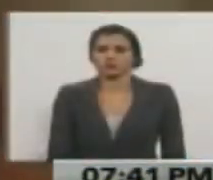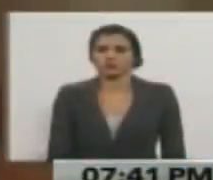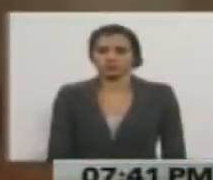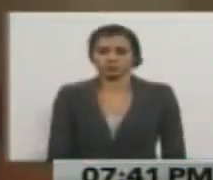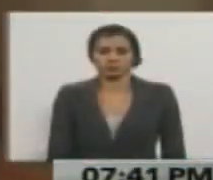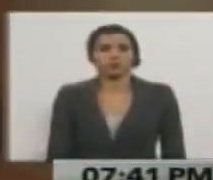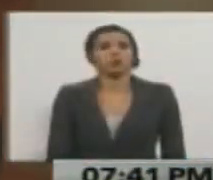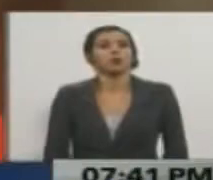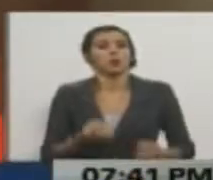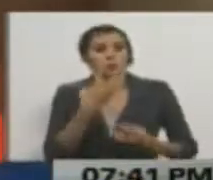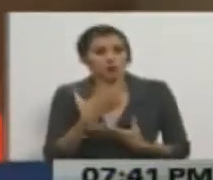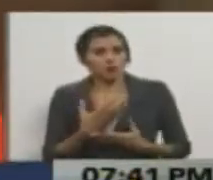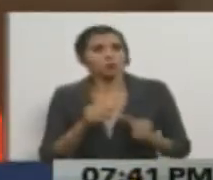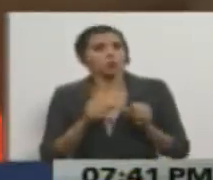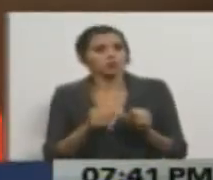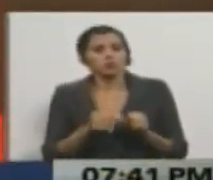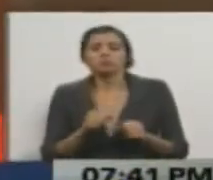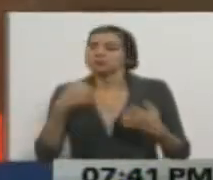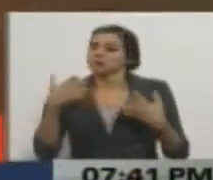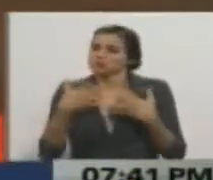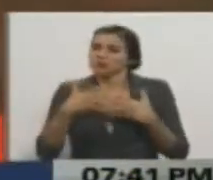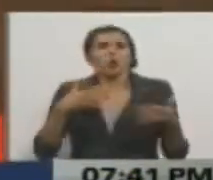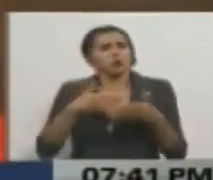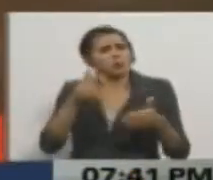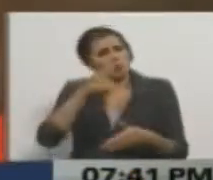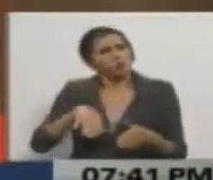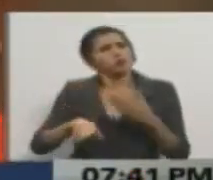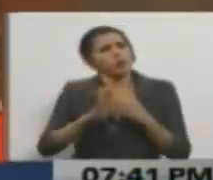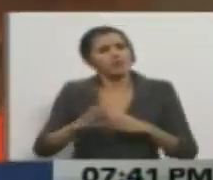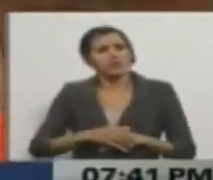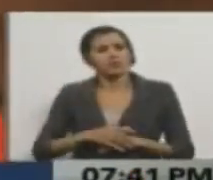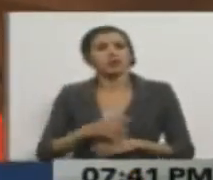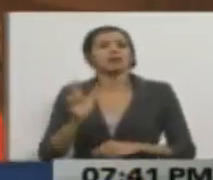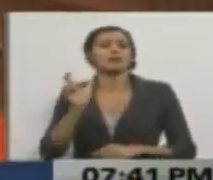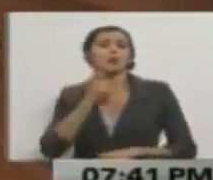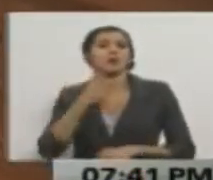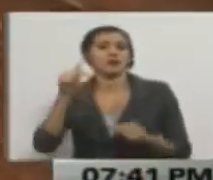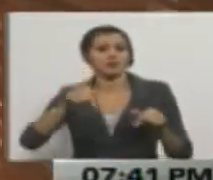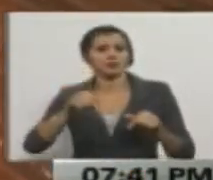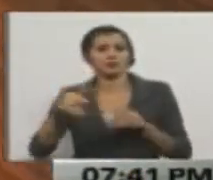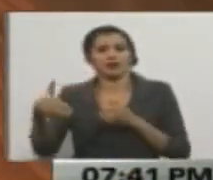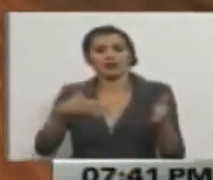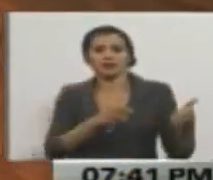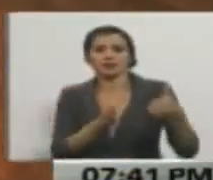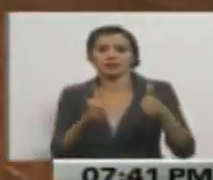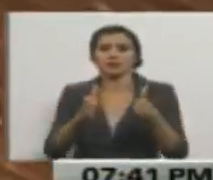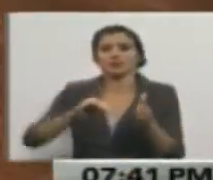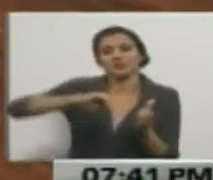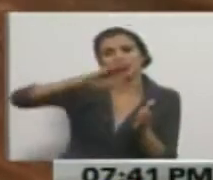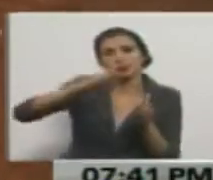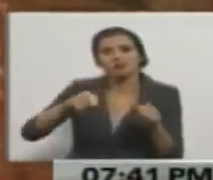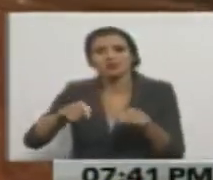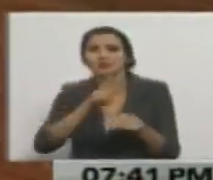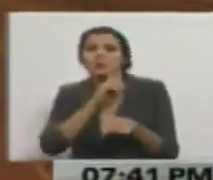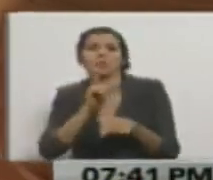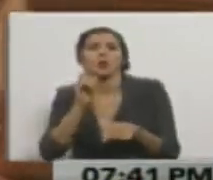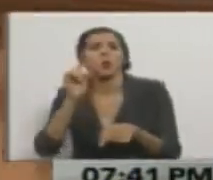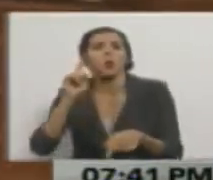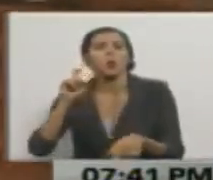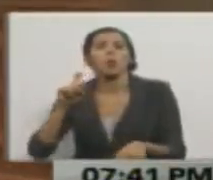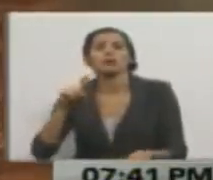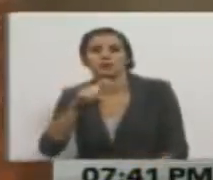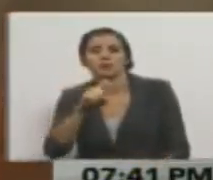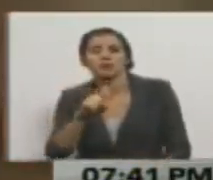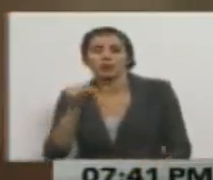Bueno, continúa la guerra contra el pueblo, esta vez desde Guarenas, desde la carretera Los Cerritos, sector El Guayabal, en esta empresa,